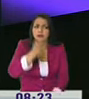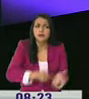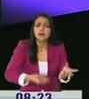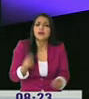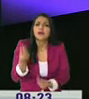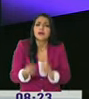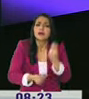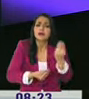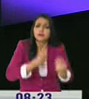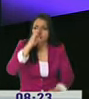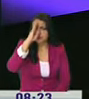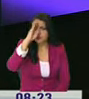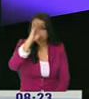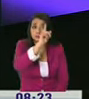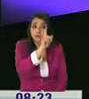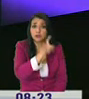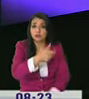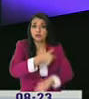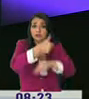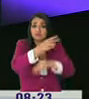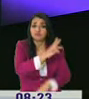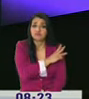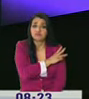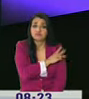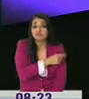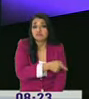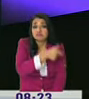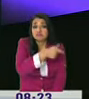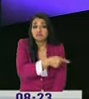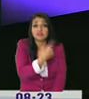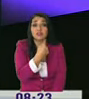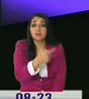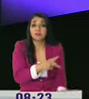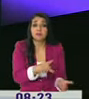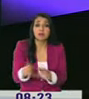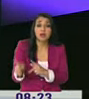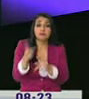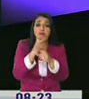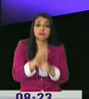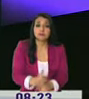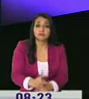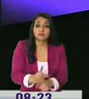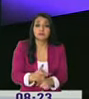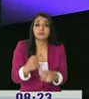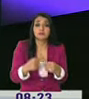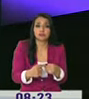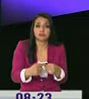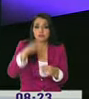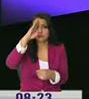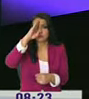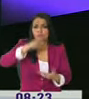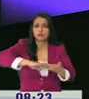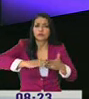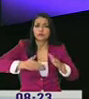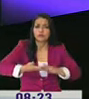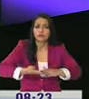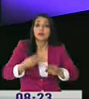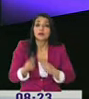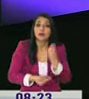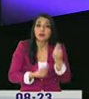dedicando la policía? Habrá que preguntarle al comandante general y que nos diga cuáles son los planes de protección de la policía comunitaria, porque eso es lo que